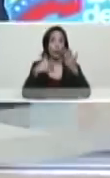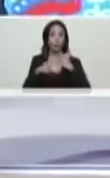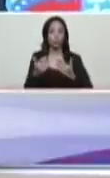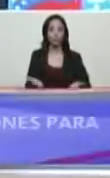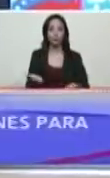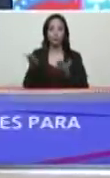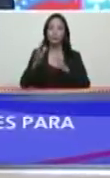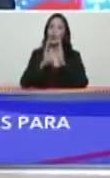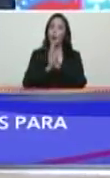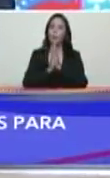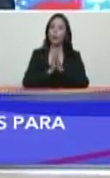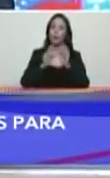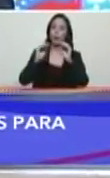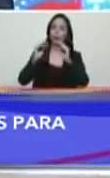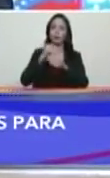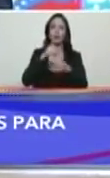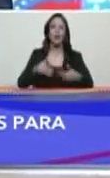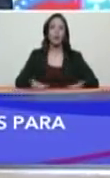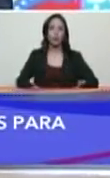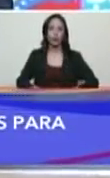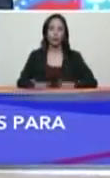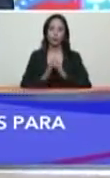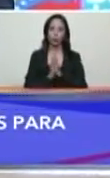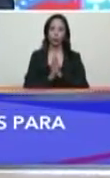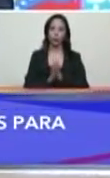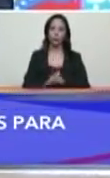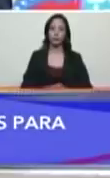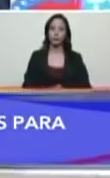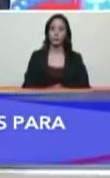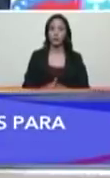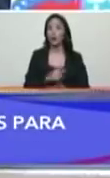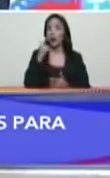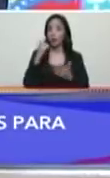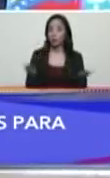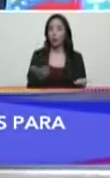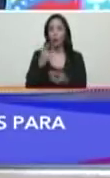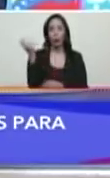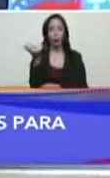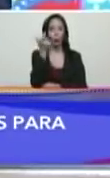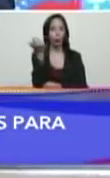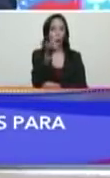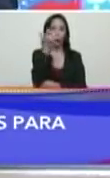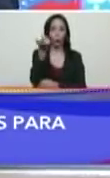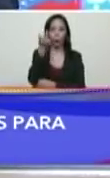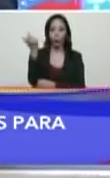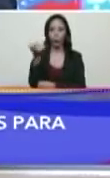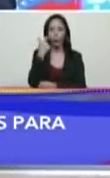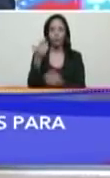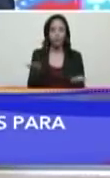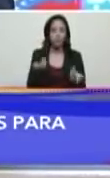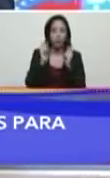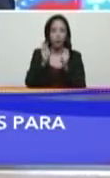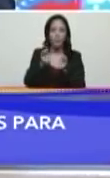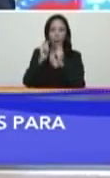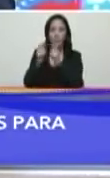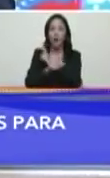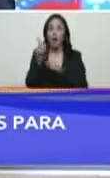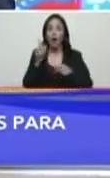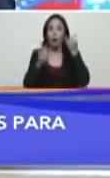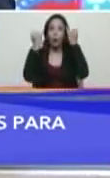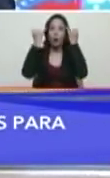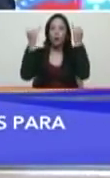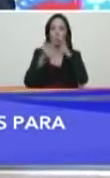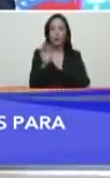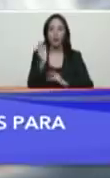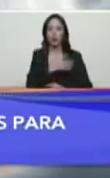pido que hagamos un gran esfuerzo por ir a la búsqueda de los emprendedores que